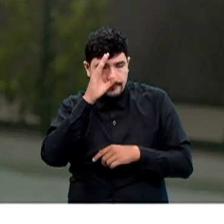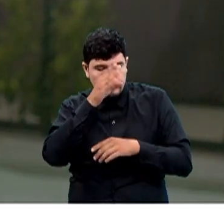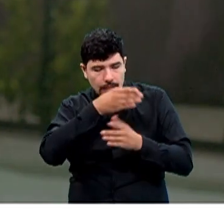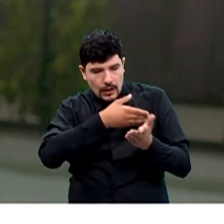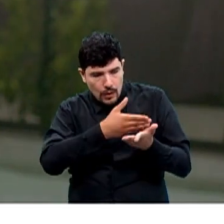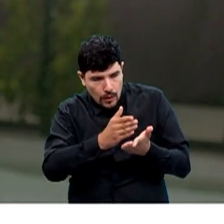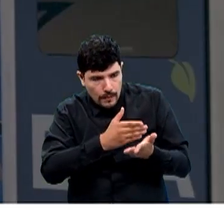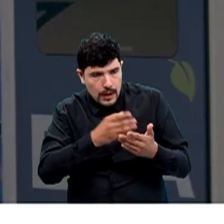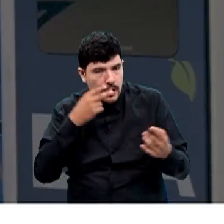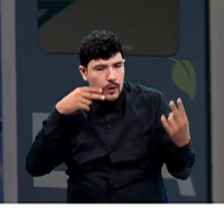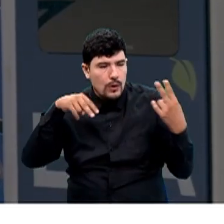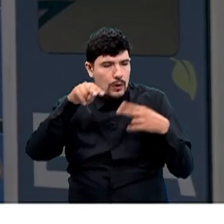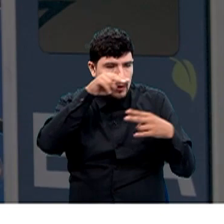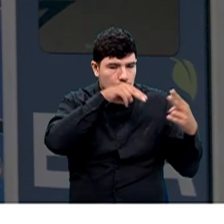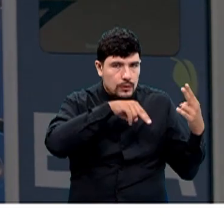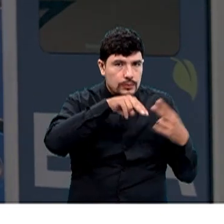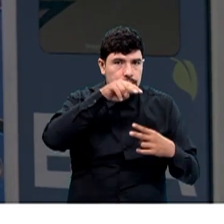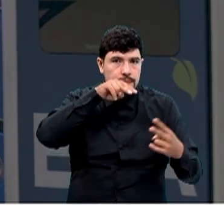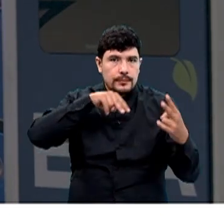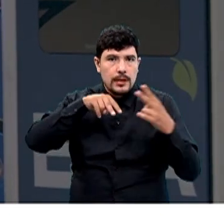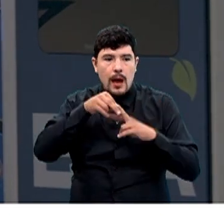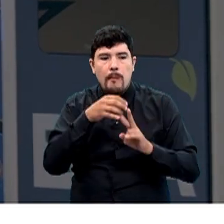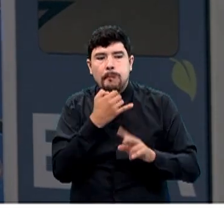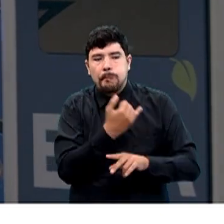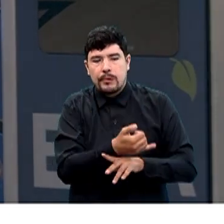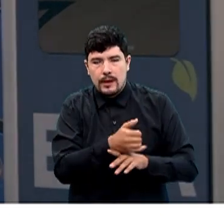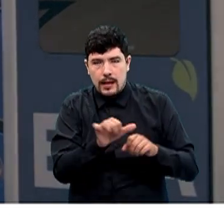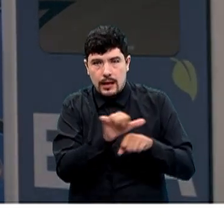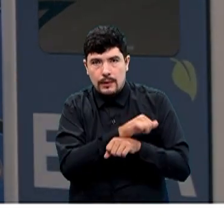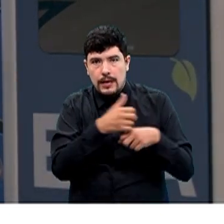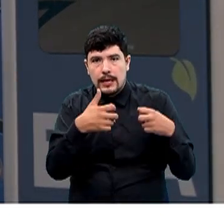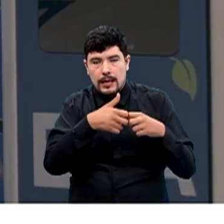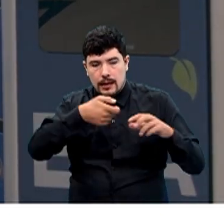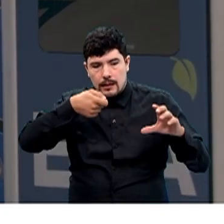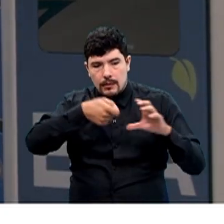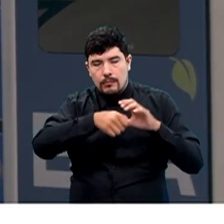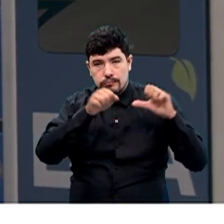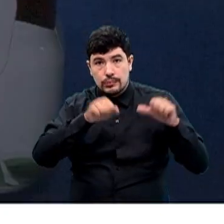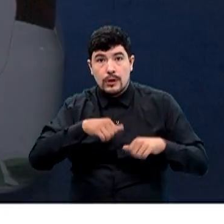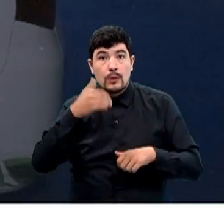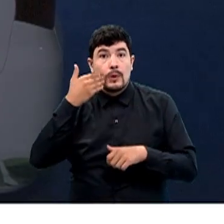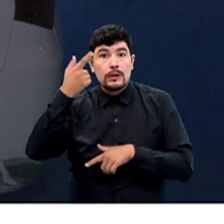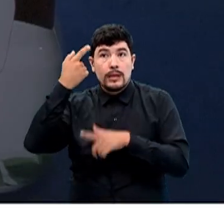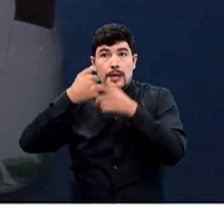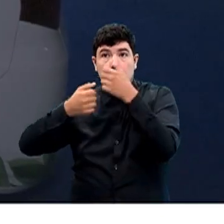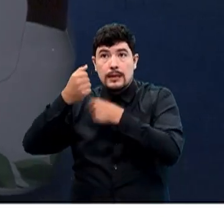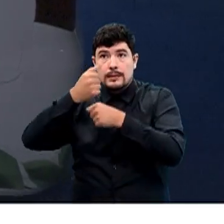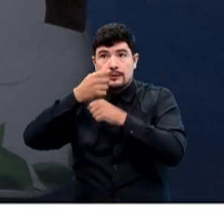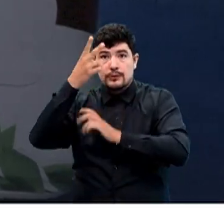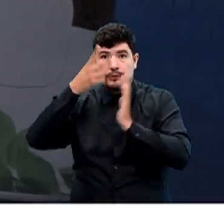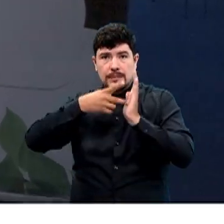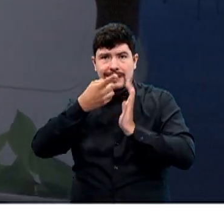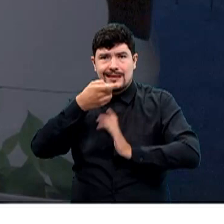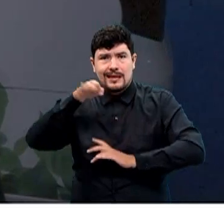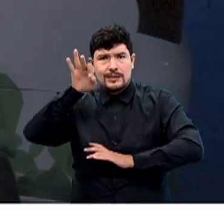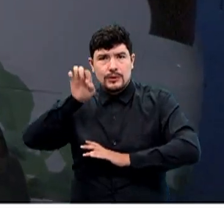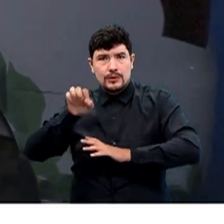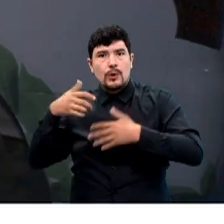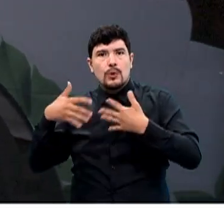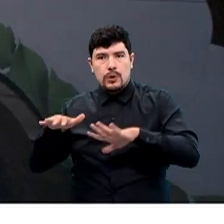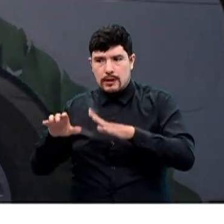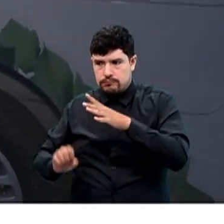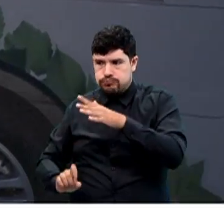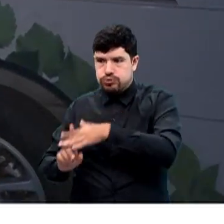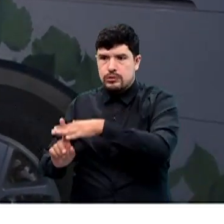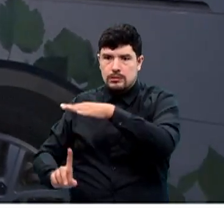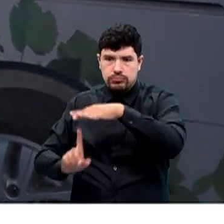consuman, conozcan el municipio. Desde el 2018, ESA impulsa en su área de influencia los ecosistemas eléctricos